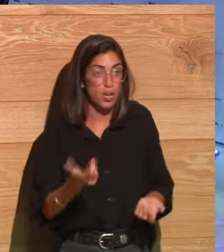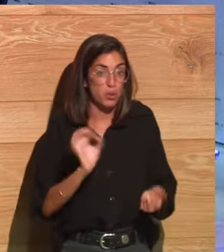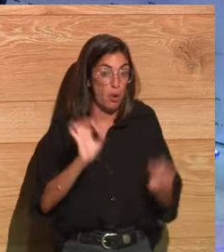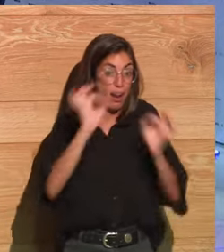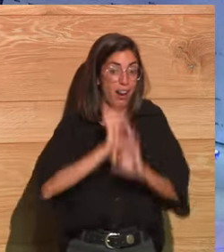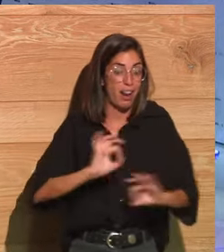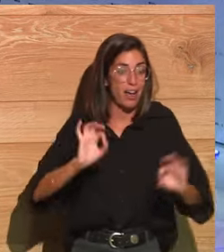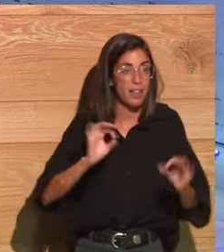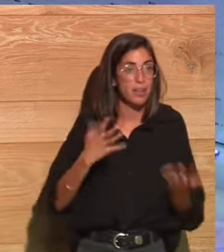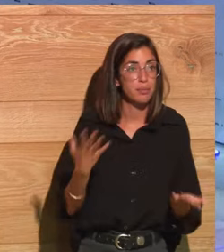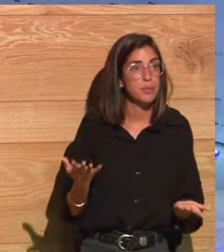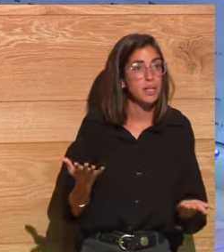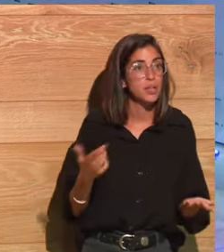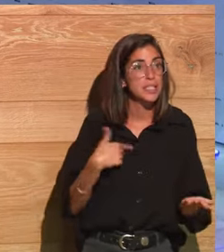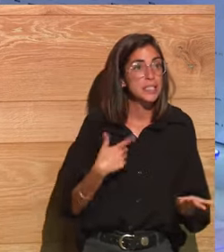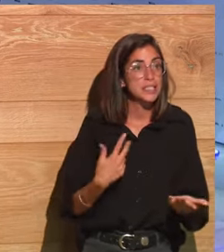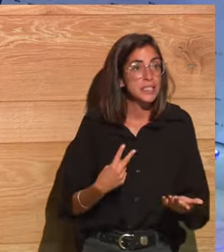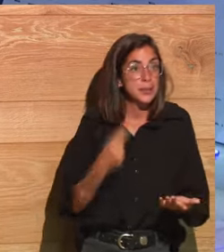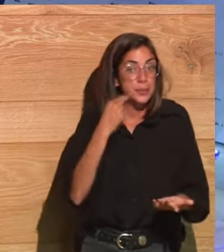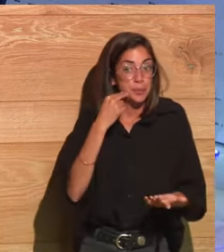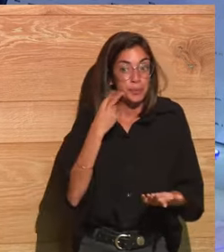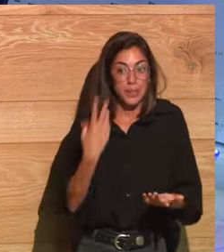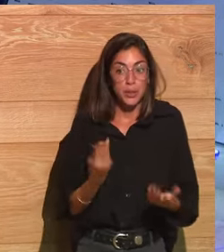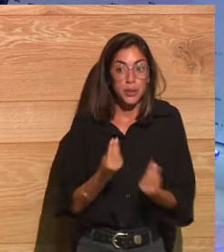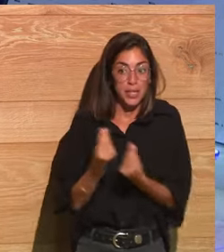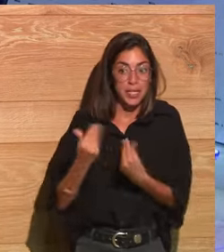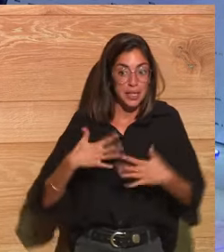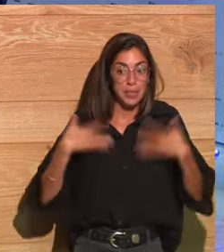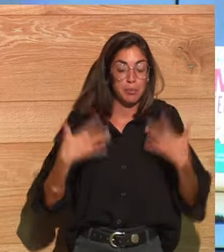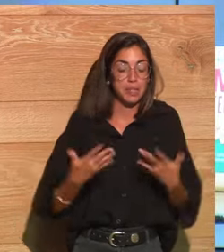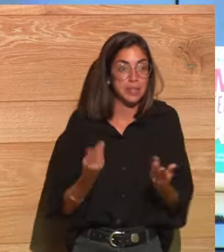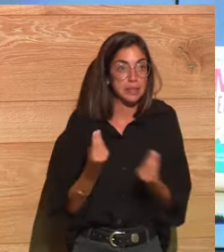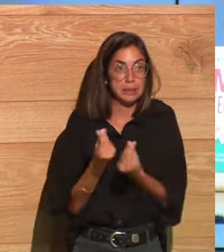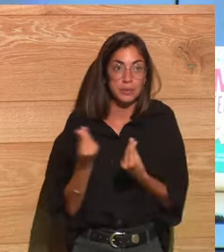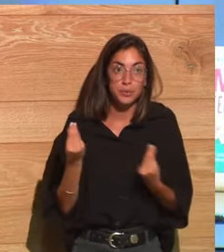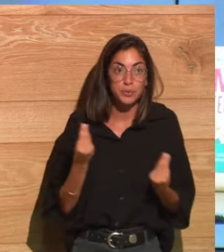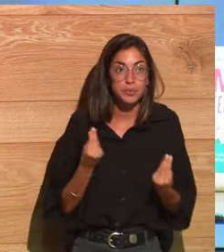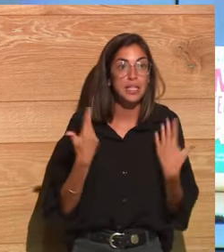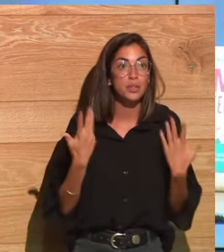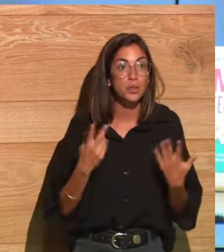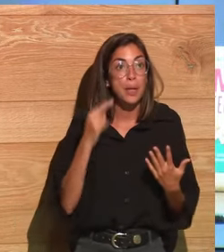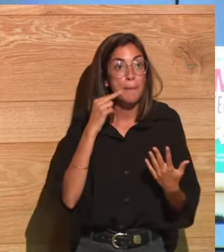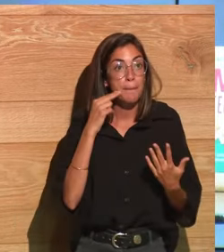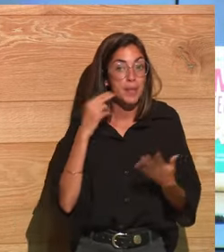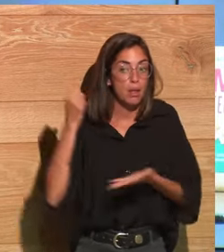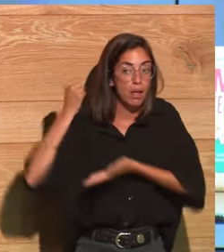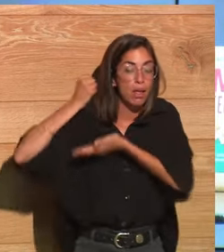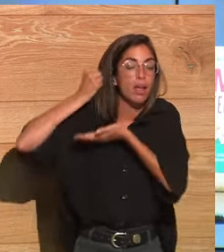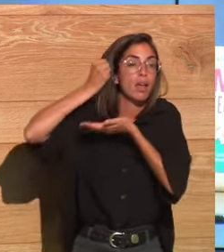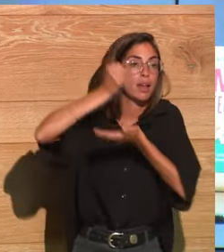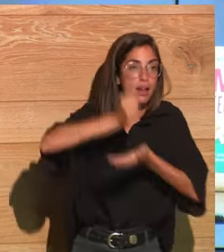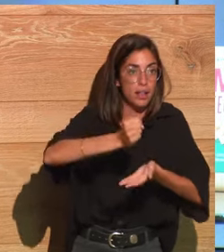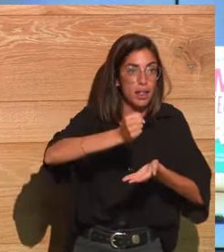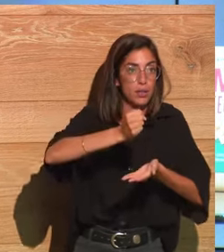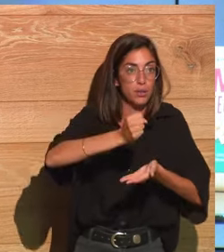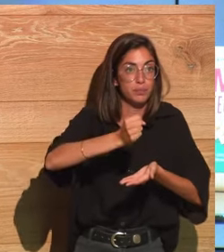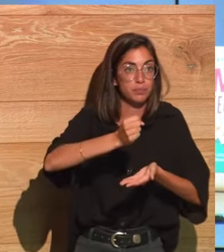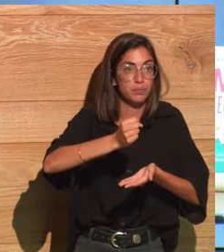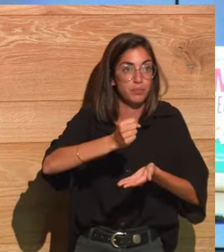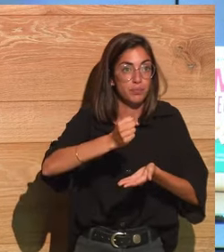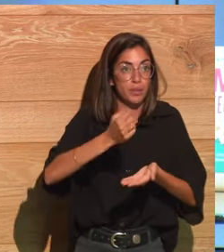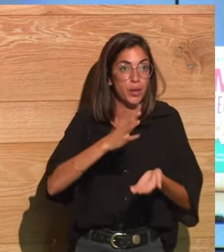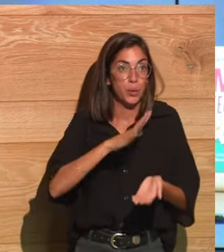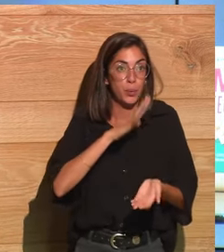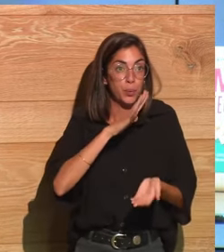te va a pasar nada. Pero hay ese miedo como atávico, de repente, a algo. Probablemente eso es un miedo heredado, porque